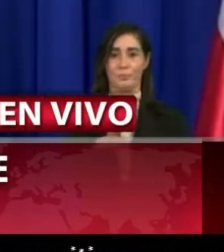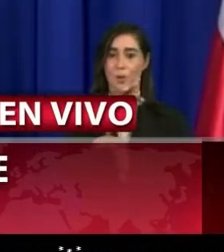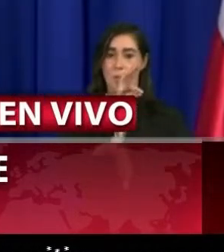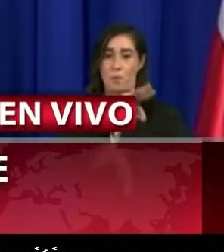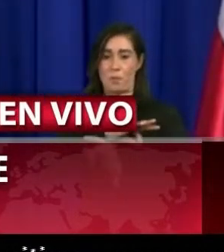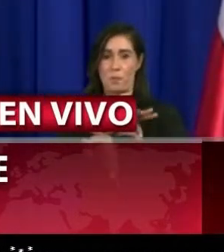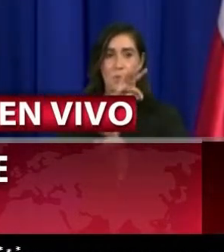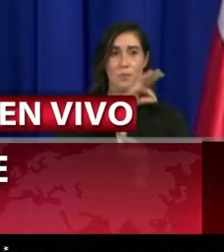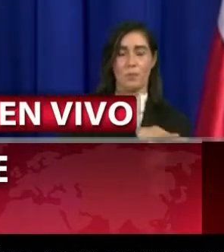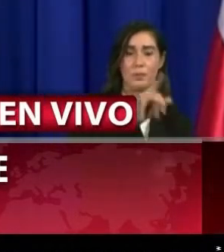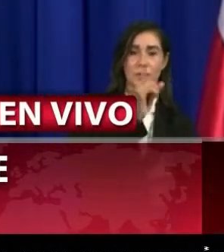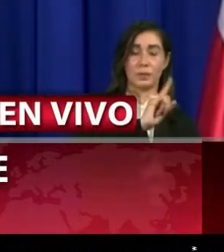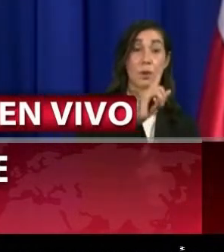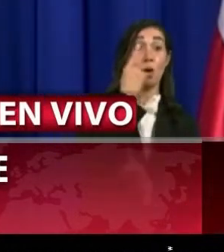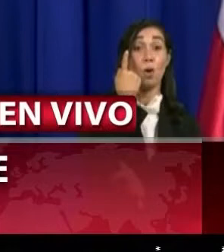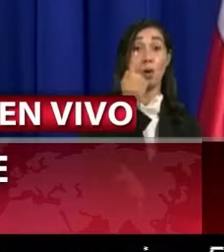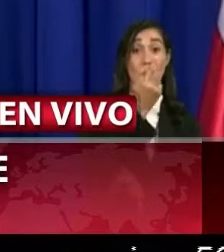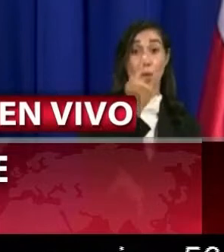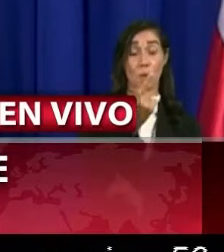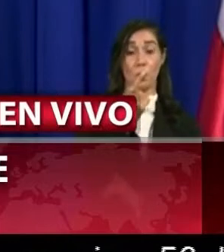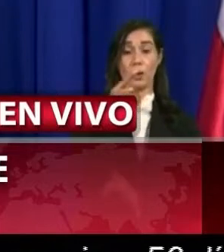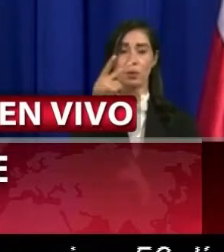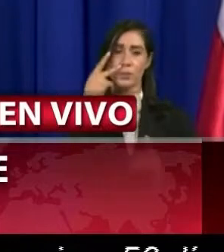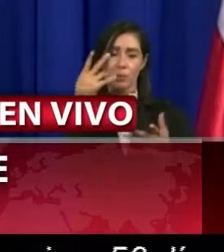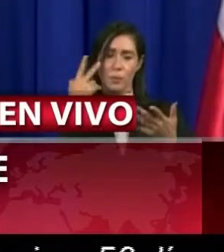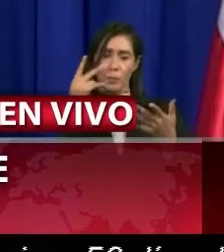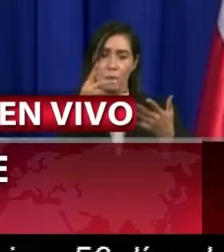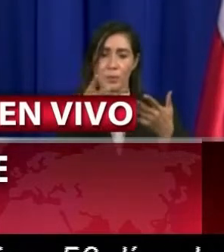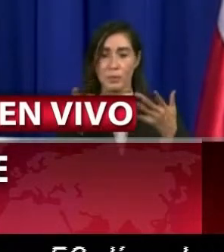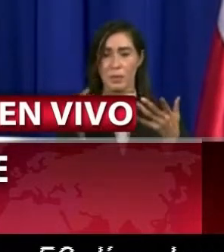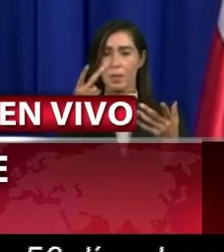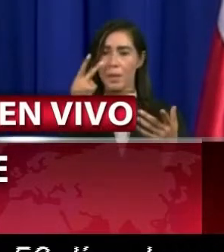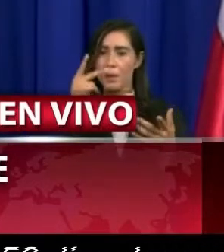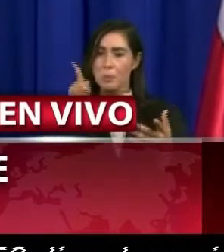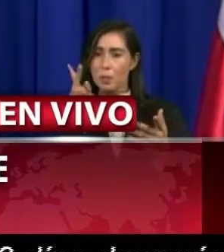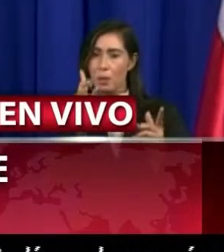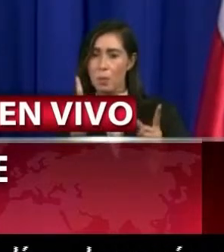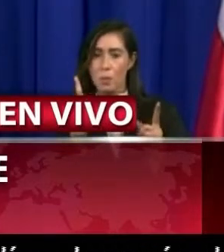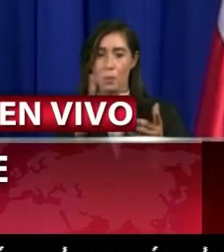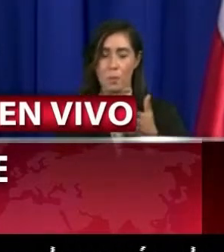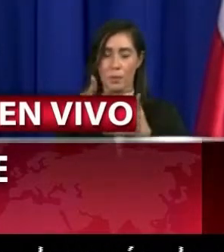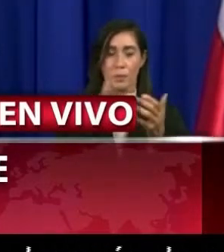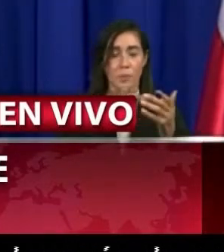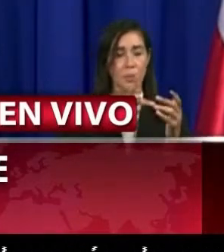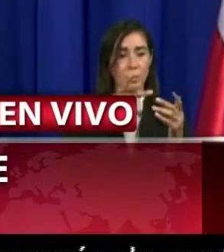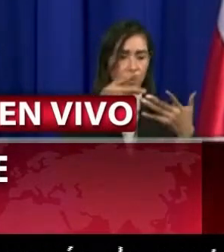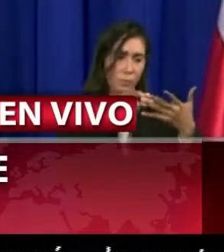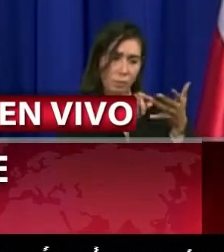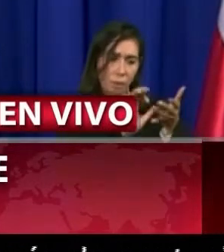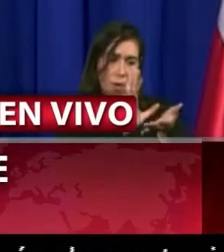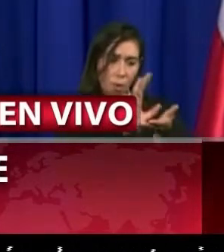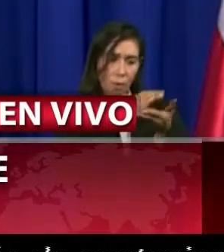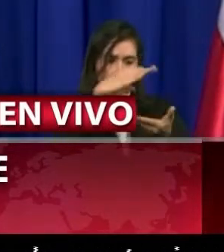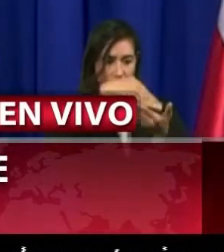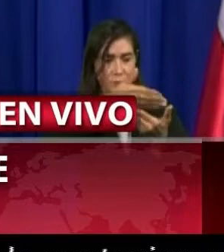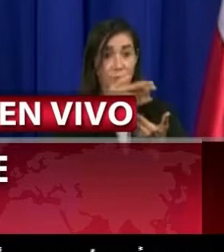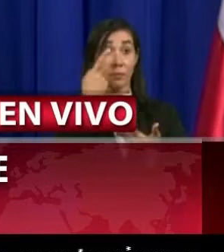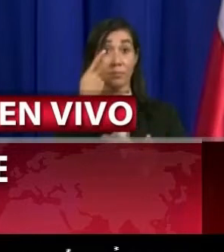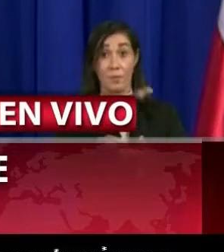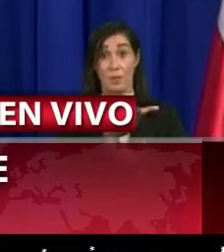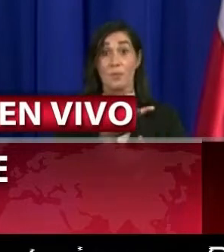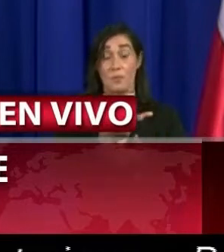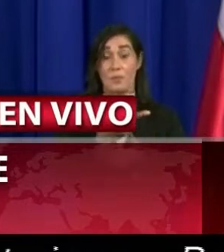Ambas bases de datos las hemos cruzado para evitar duplicidades. Por